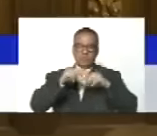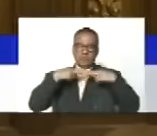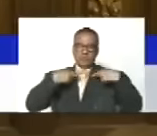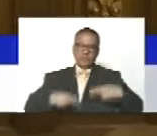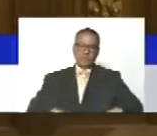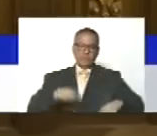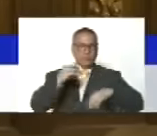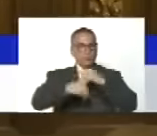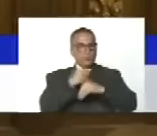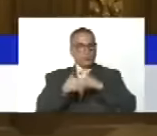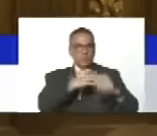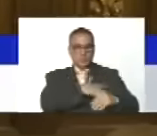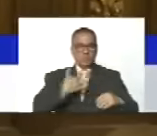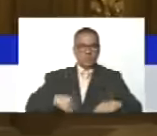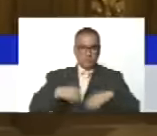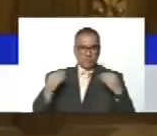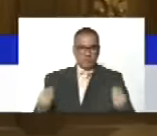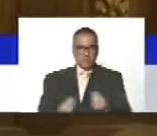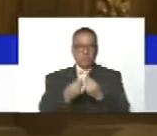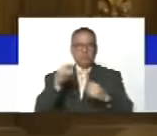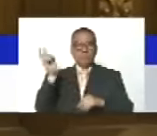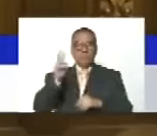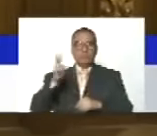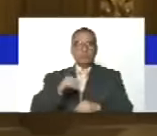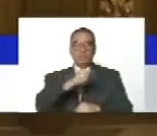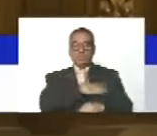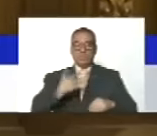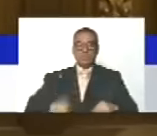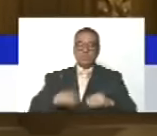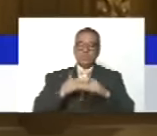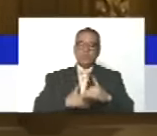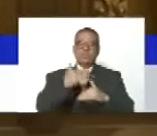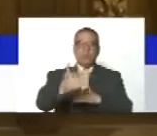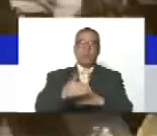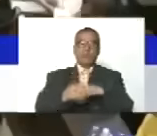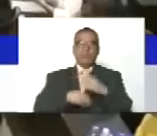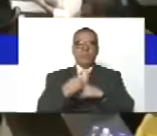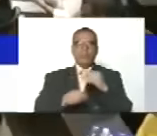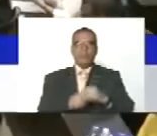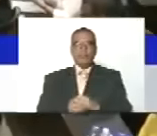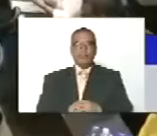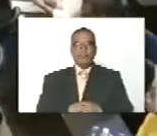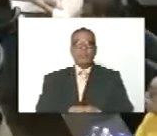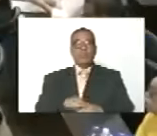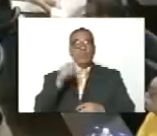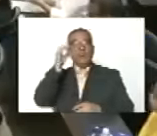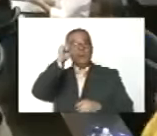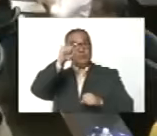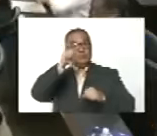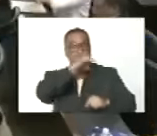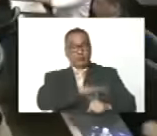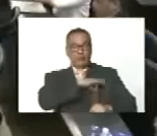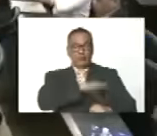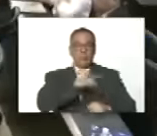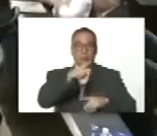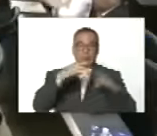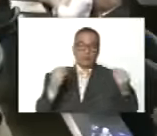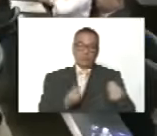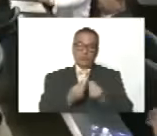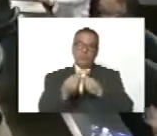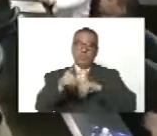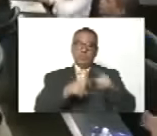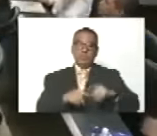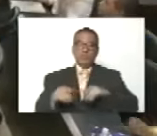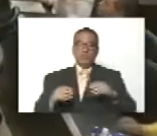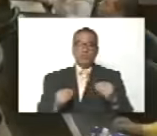que propondemos China y Venezuela. Que China ha llevado adelante a través del socialismo con